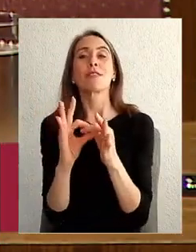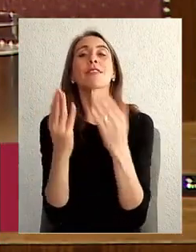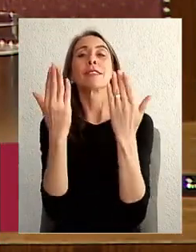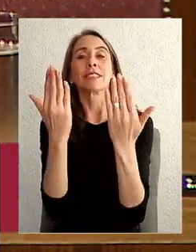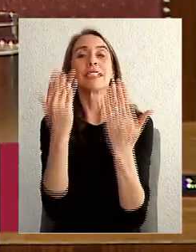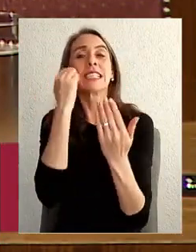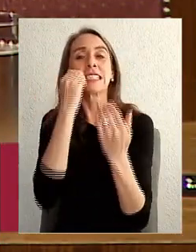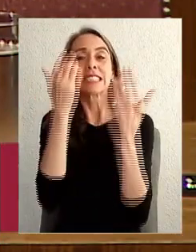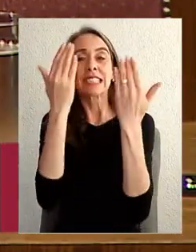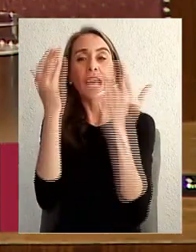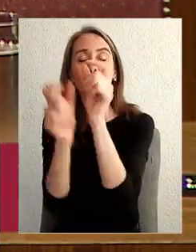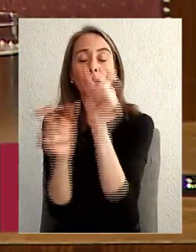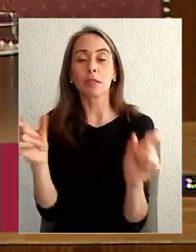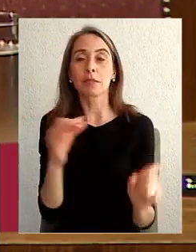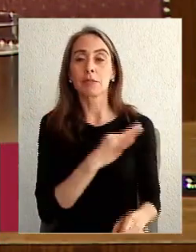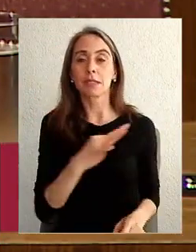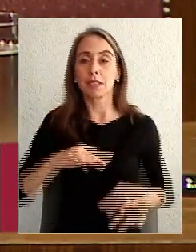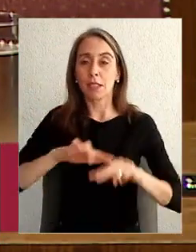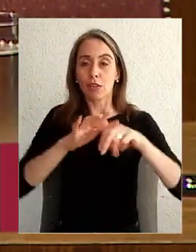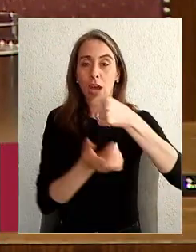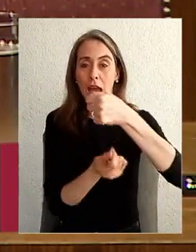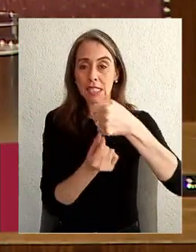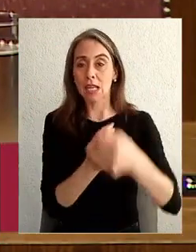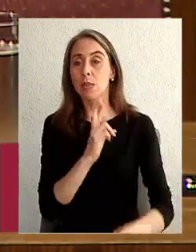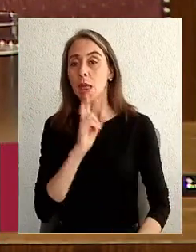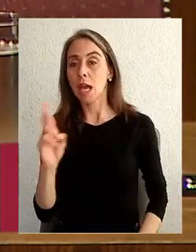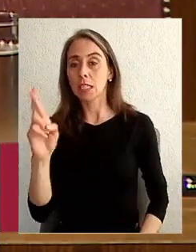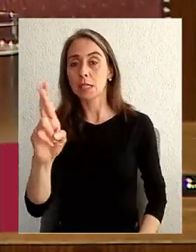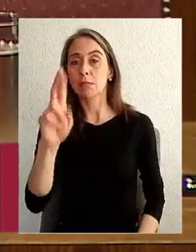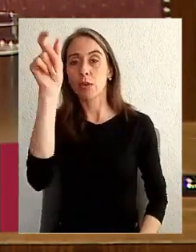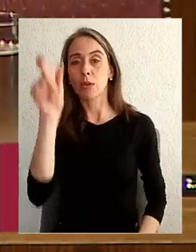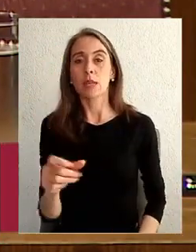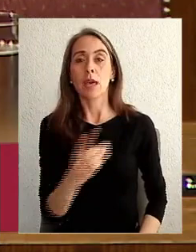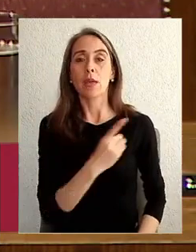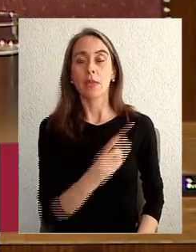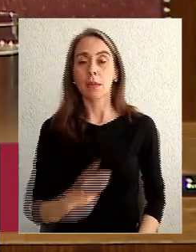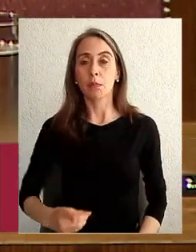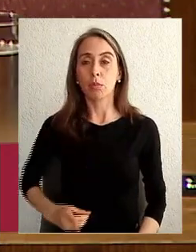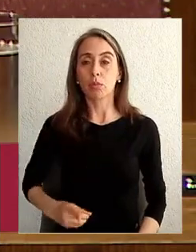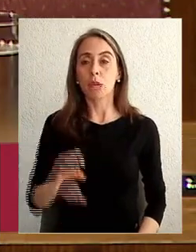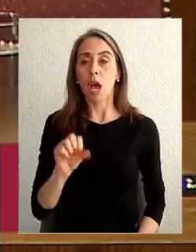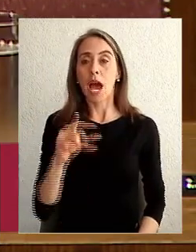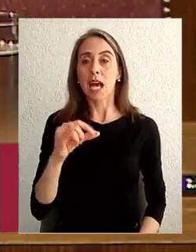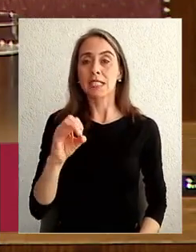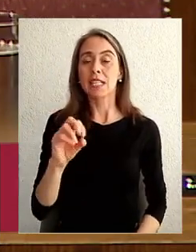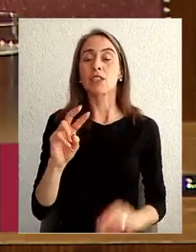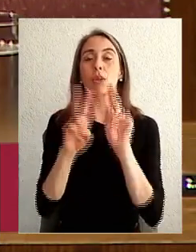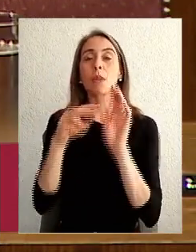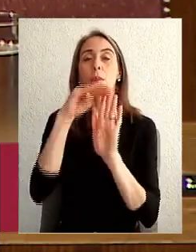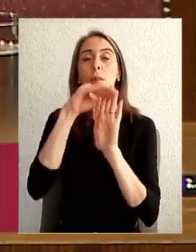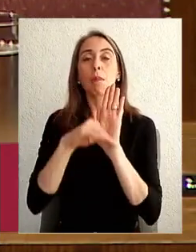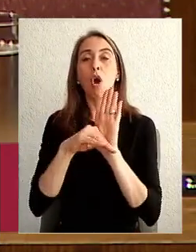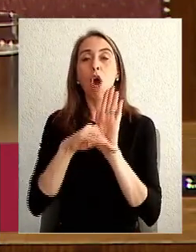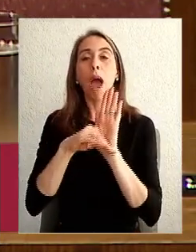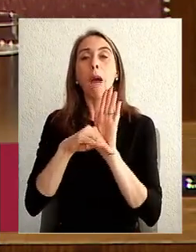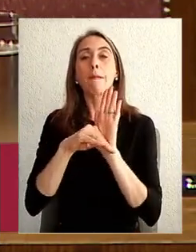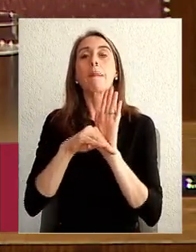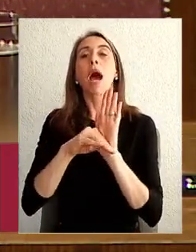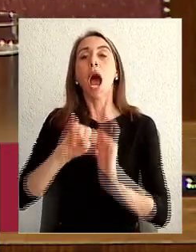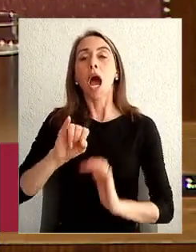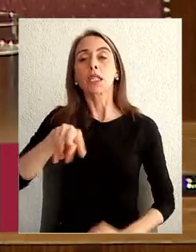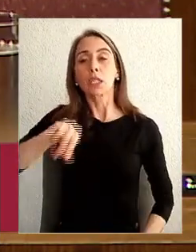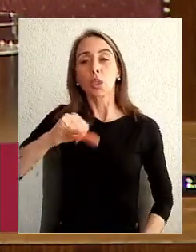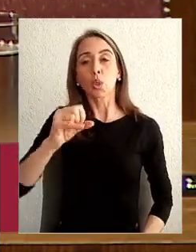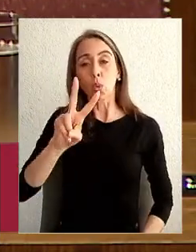Hacienda. Y por su intermedio, para contestar al diputado Asensio respecto del programa del INJUB, nosotros hemos conversado con el Ministerio de